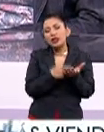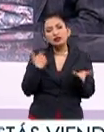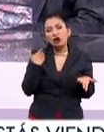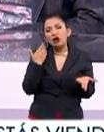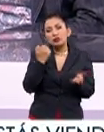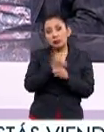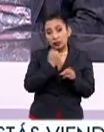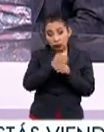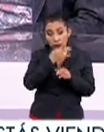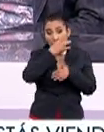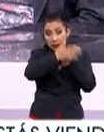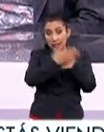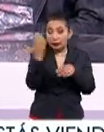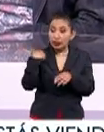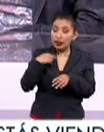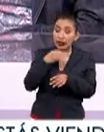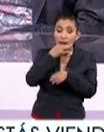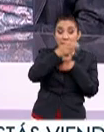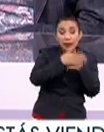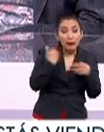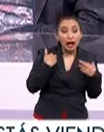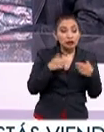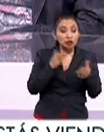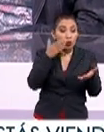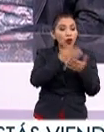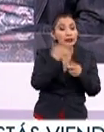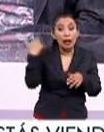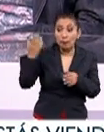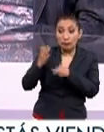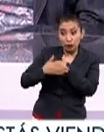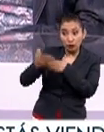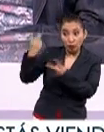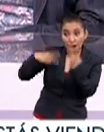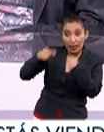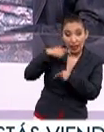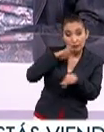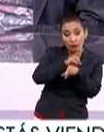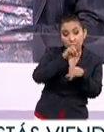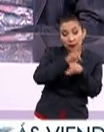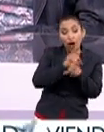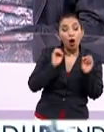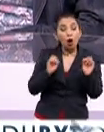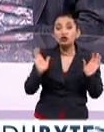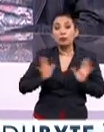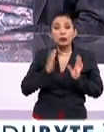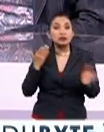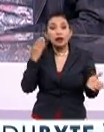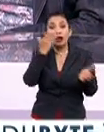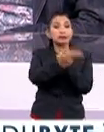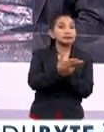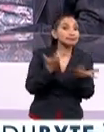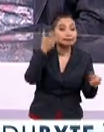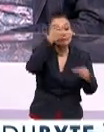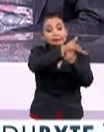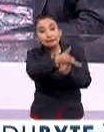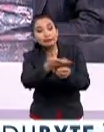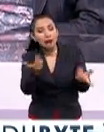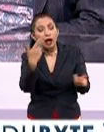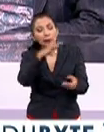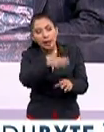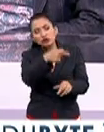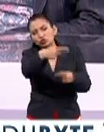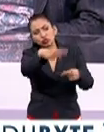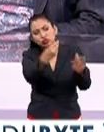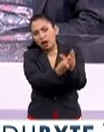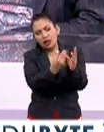práctica? Es decir, ¿le avisan al maestro, no le avisan? Llegan de improviso, a lo mejor en un salón, con cámaras, a ver, maestro,